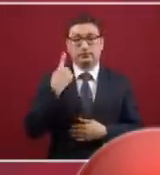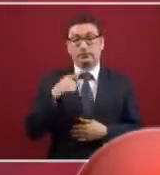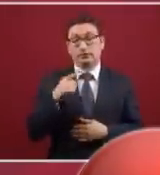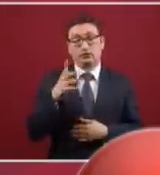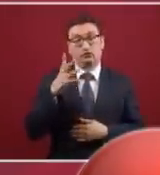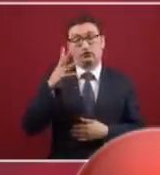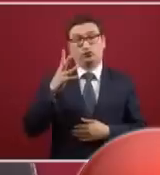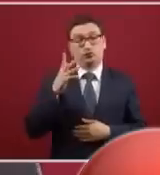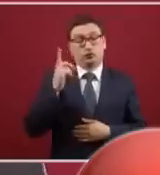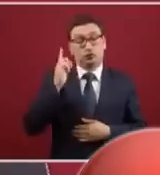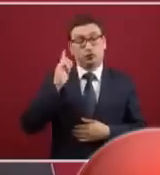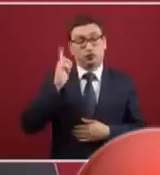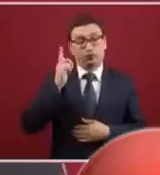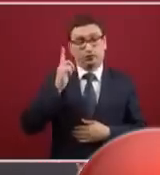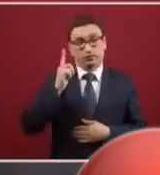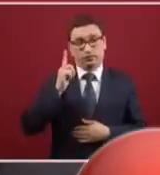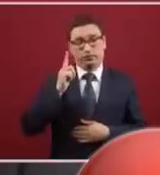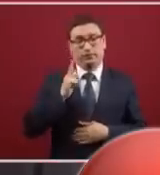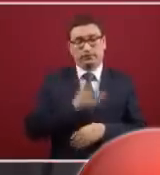tocó madera